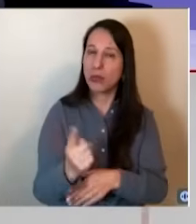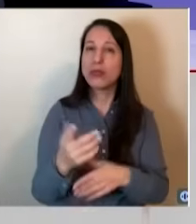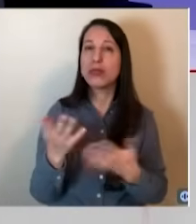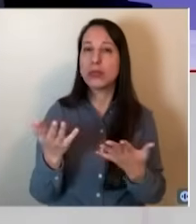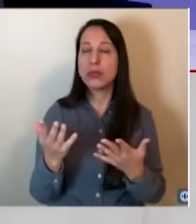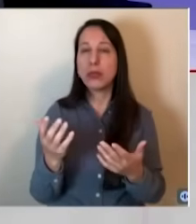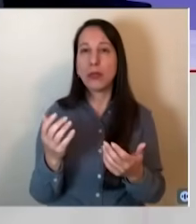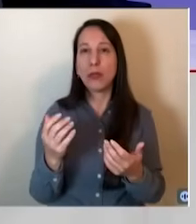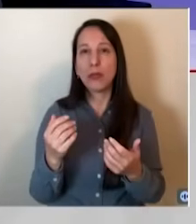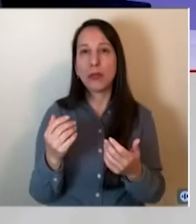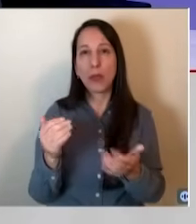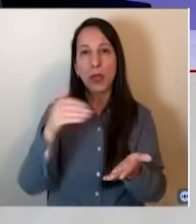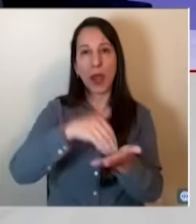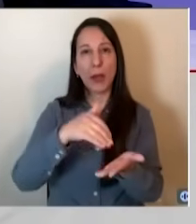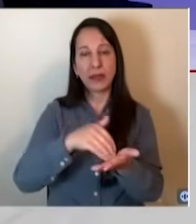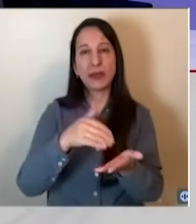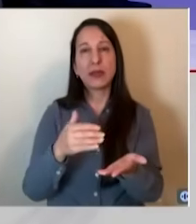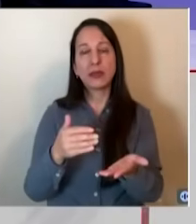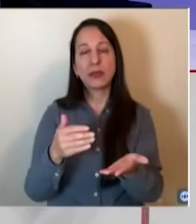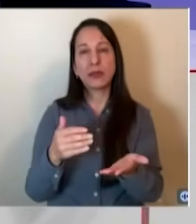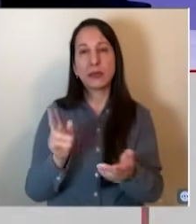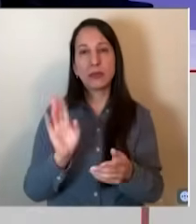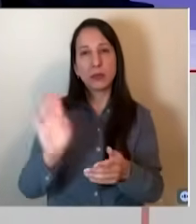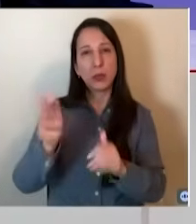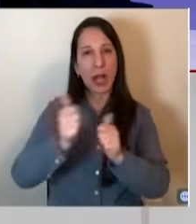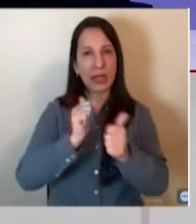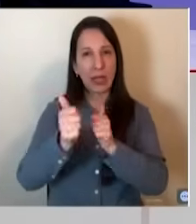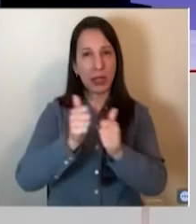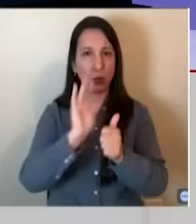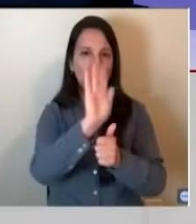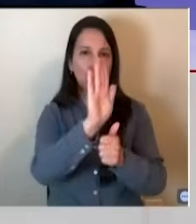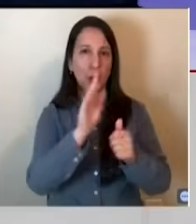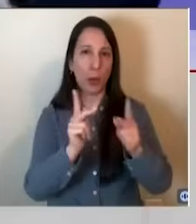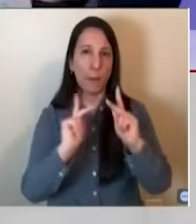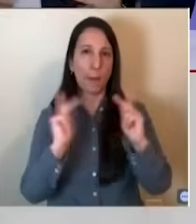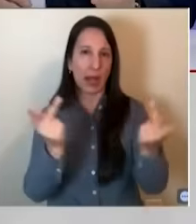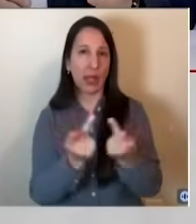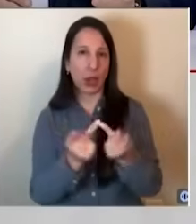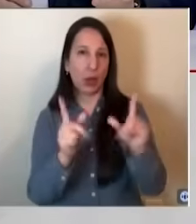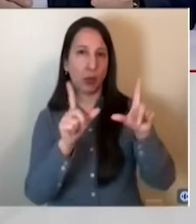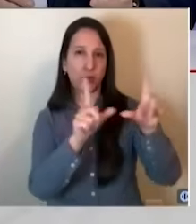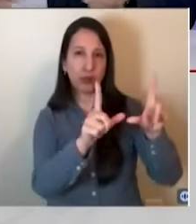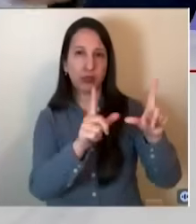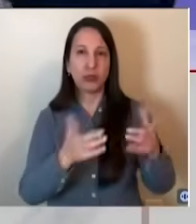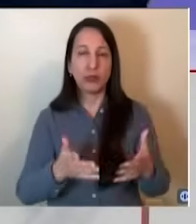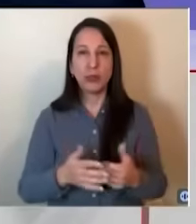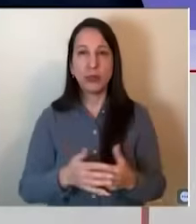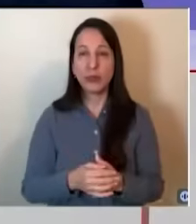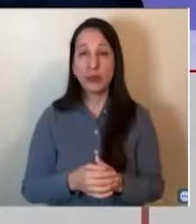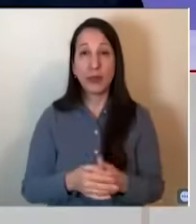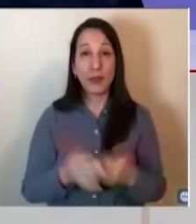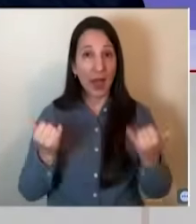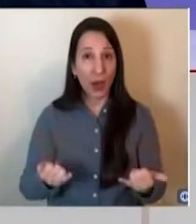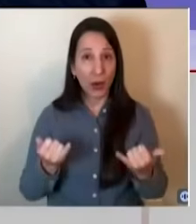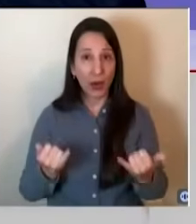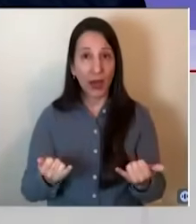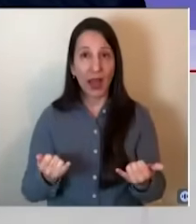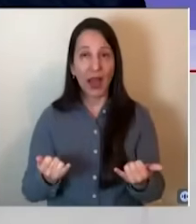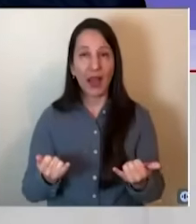la redundancia, la candidatura de esa marca partidaria. ¿Verdad? Ahora estamos en la época, primero,